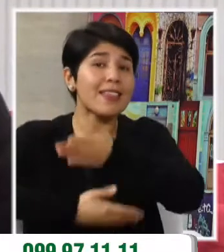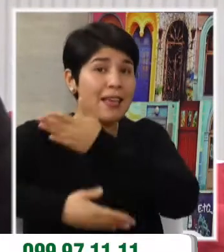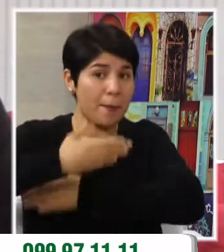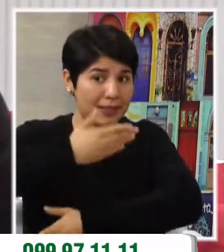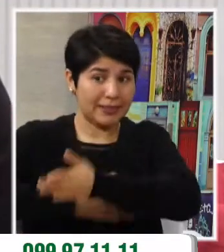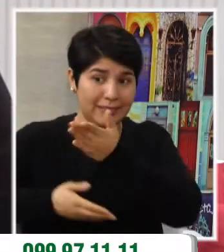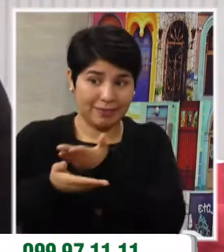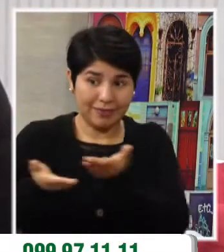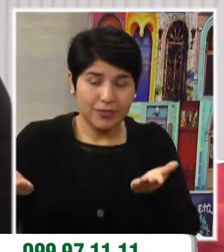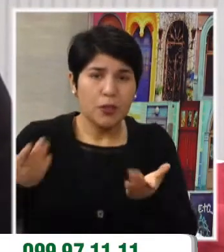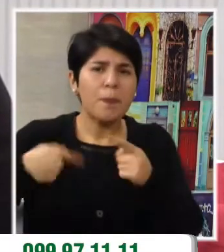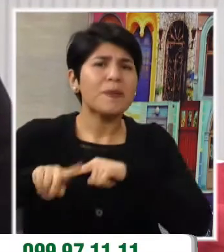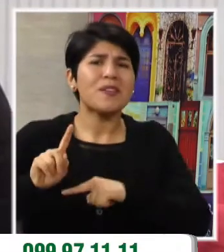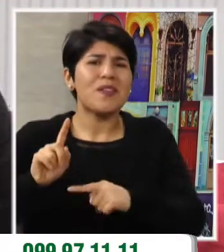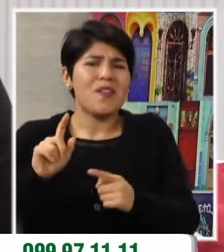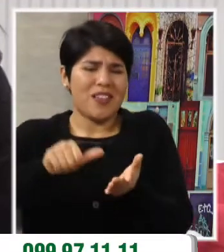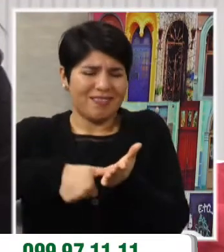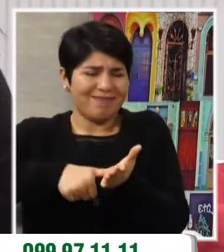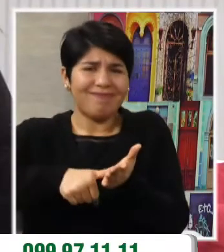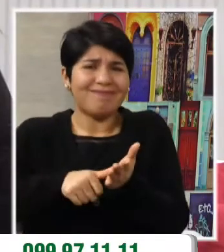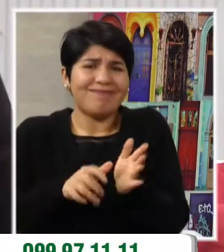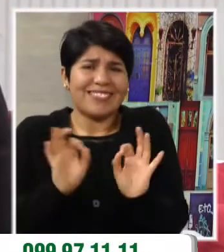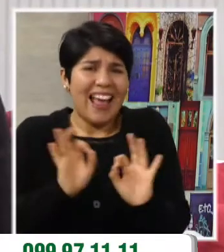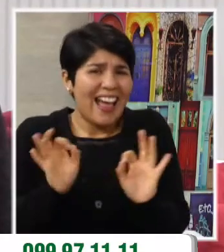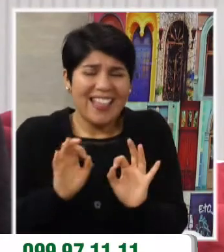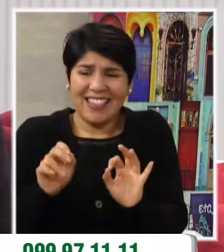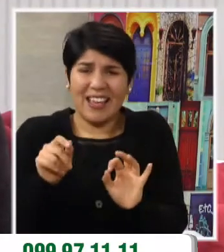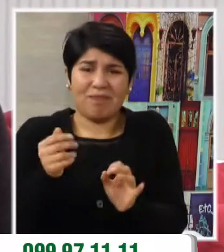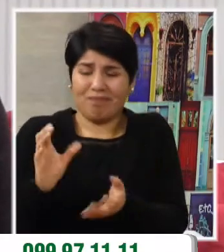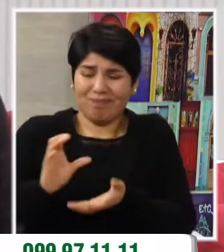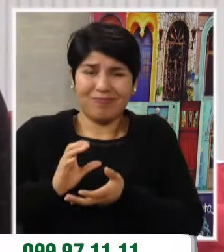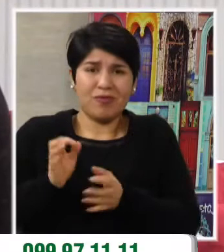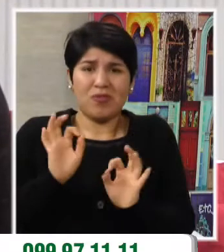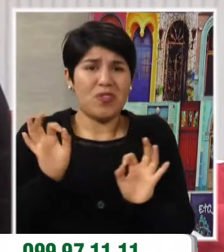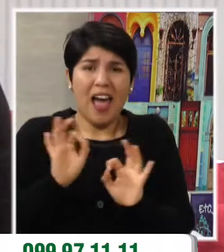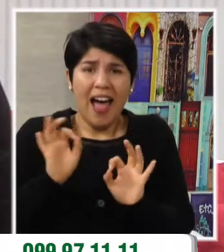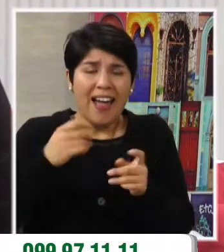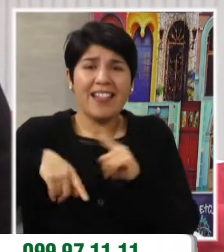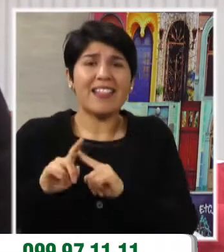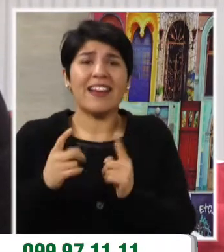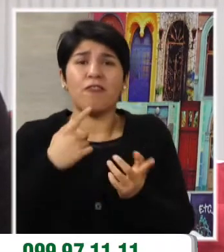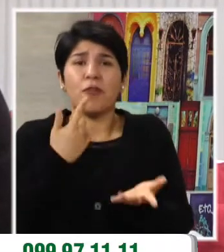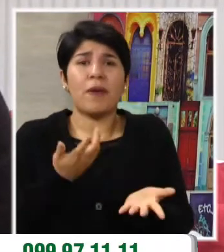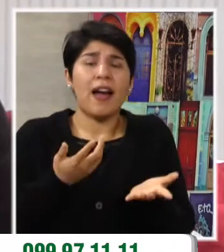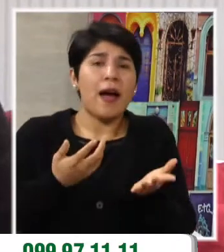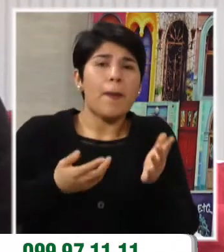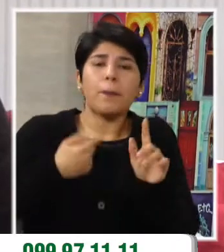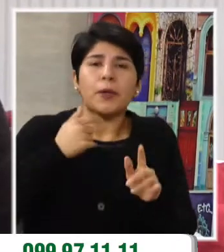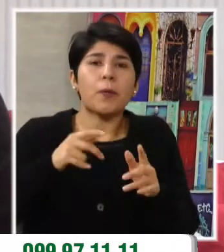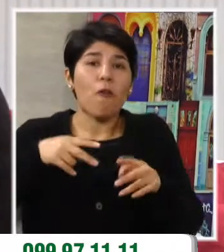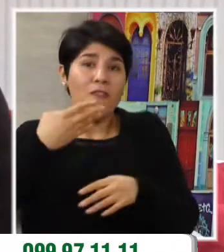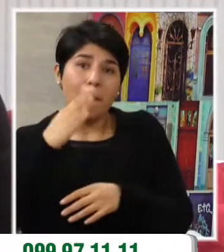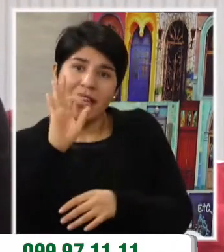discapacidad pero que no tienen ingresos que haber el barismo no le da el veremos este que la medición que utiliza